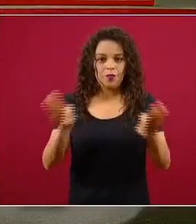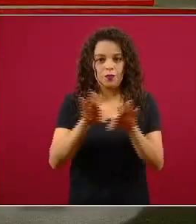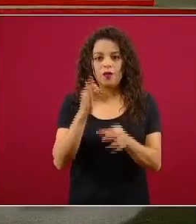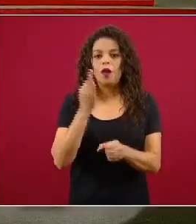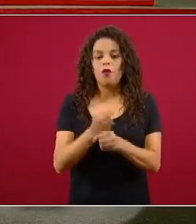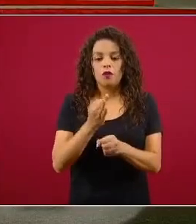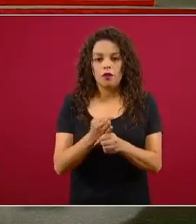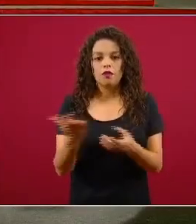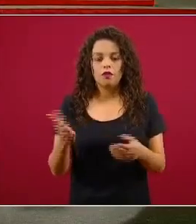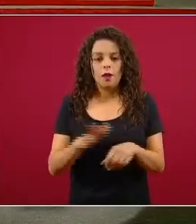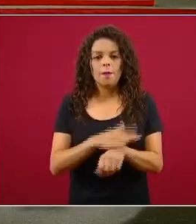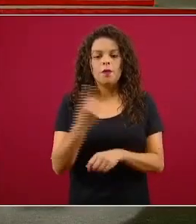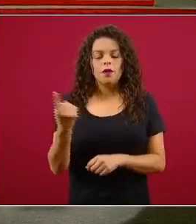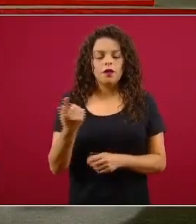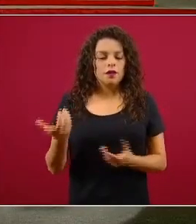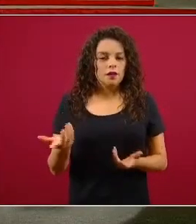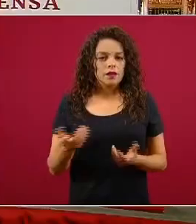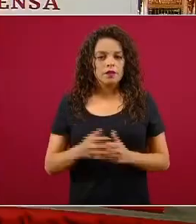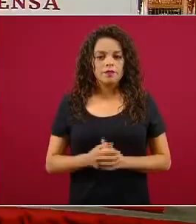está